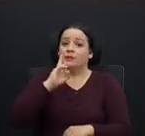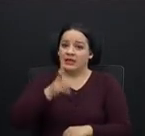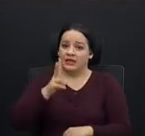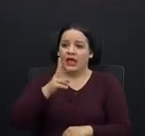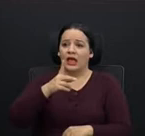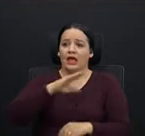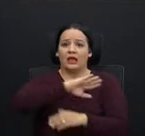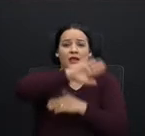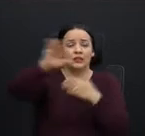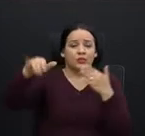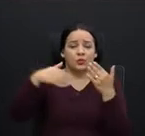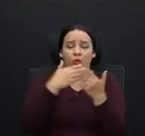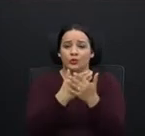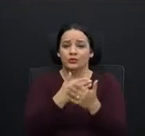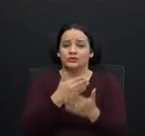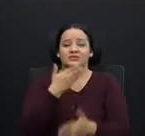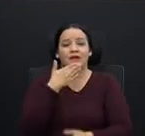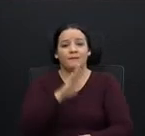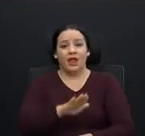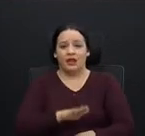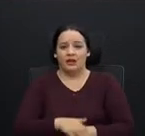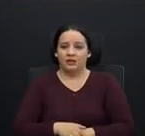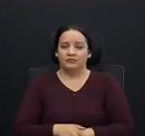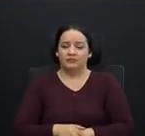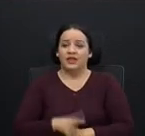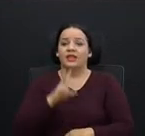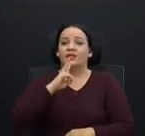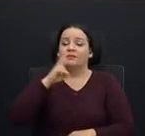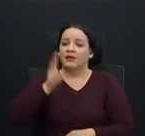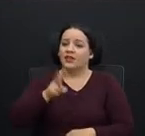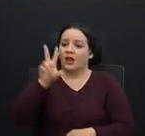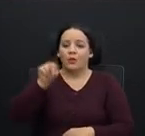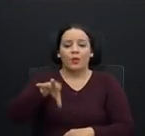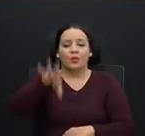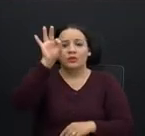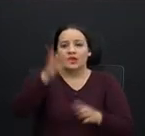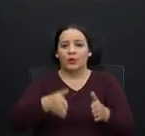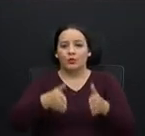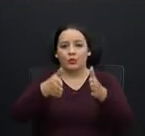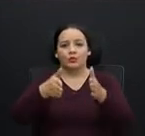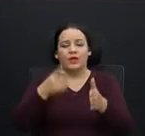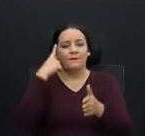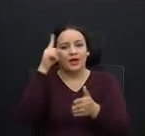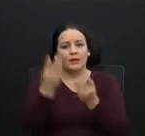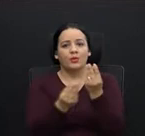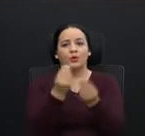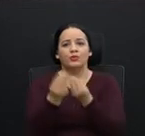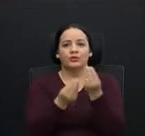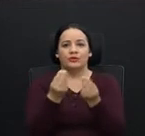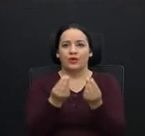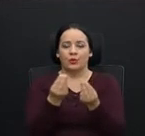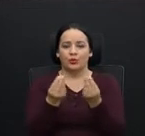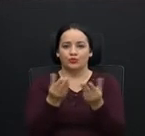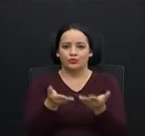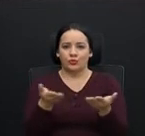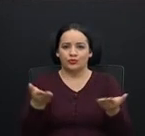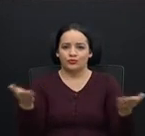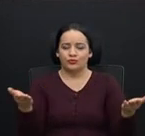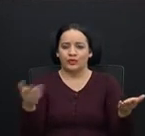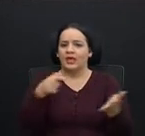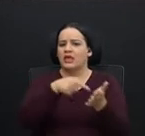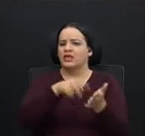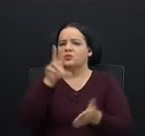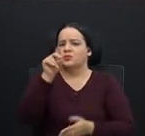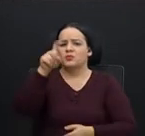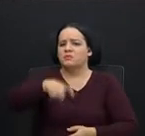todos, es verdad que no ha encontrado la ruta para producir recursos, y eso tampoco no hay que investigar